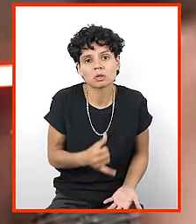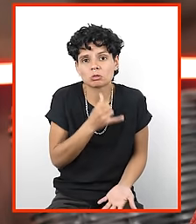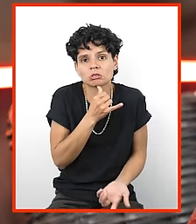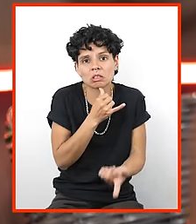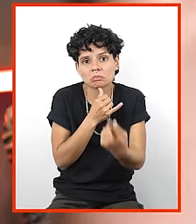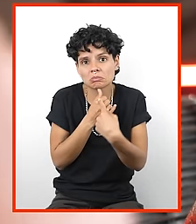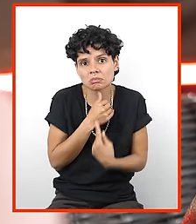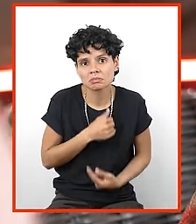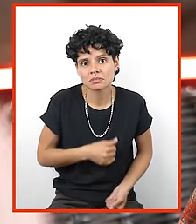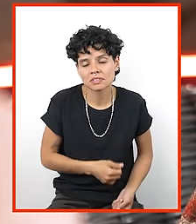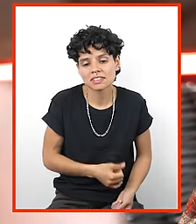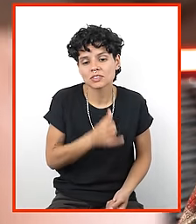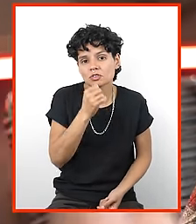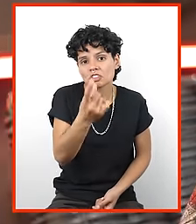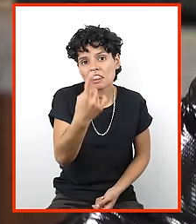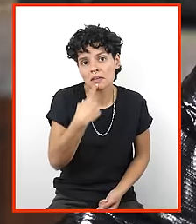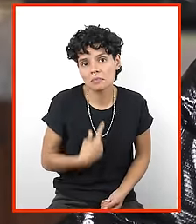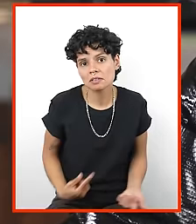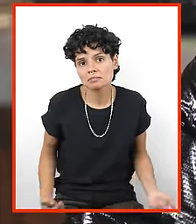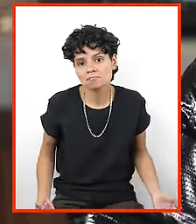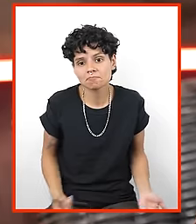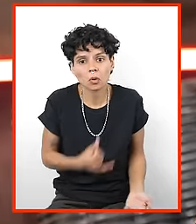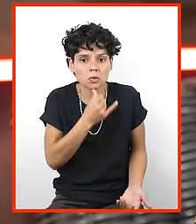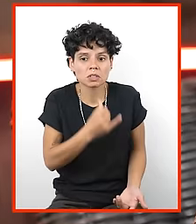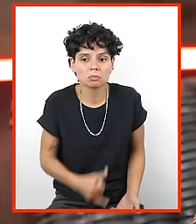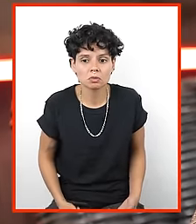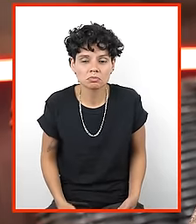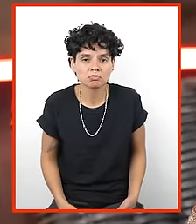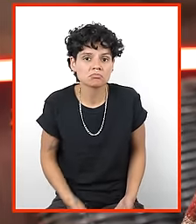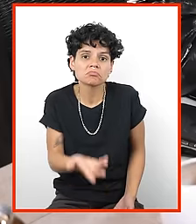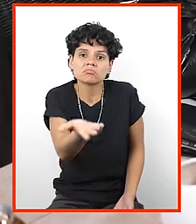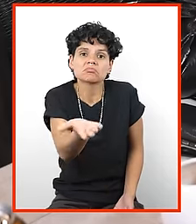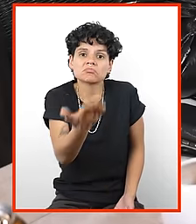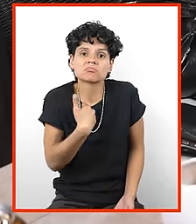te gusto, es buena. No, no sé, po, dime tú. Dime tú. No.